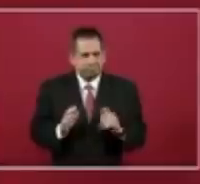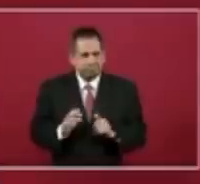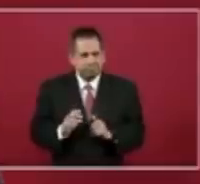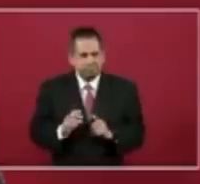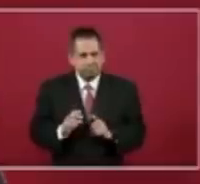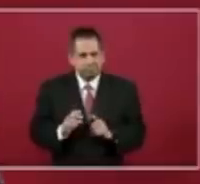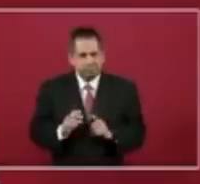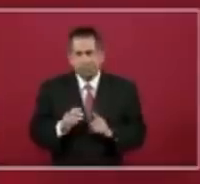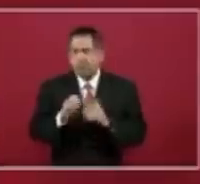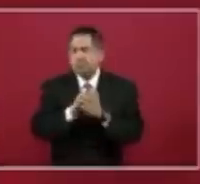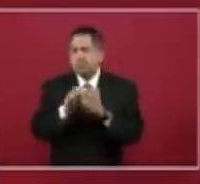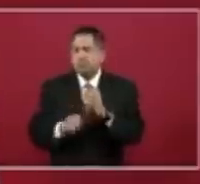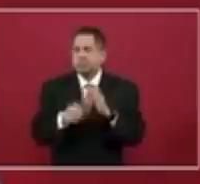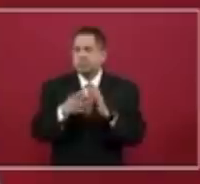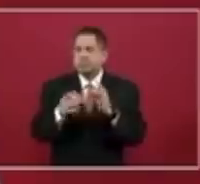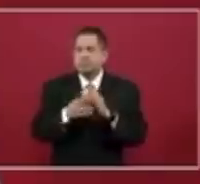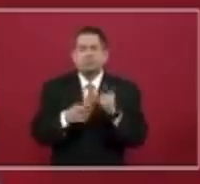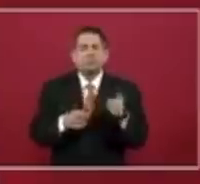Por ejemplo, hay